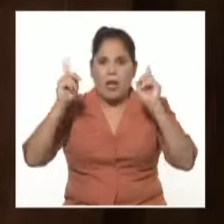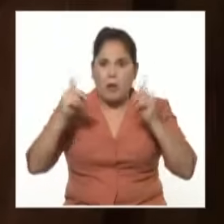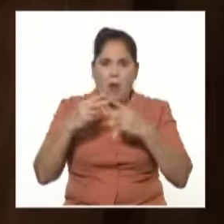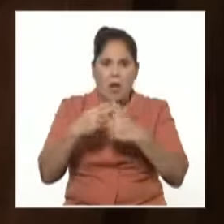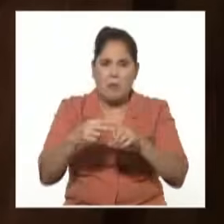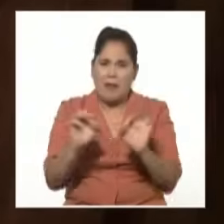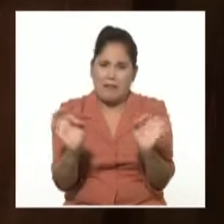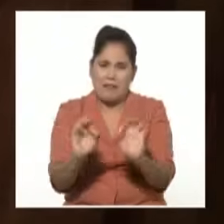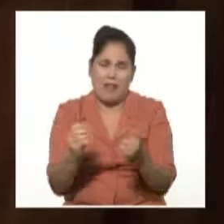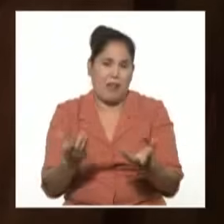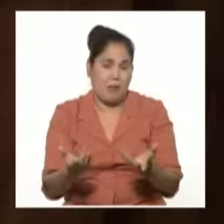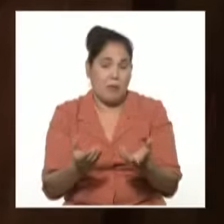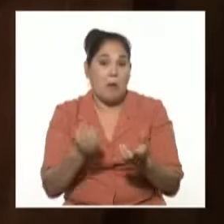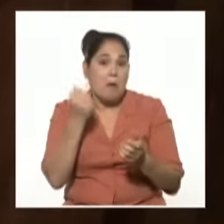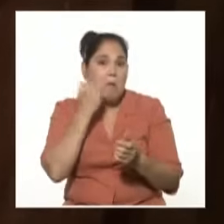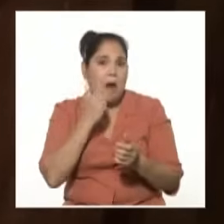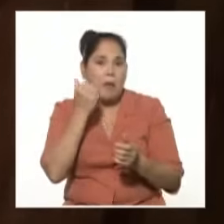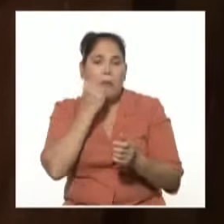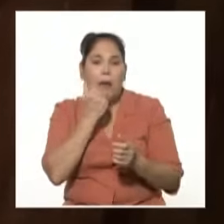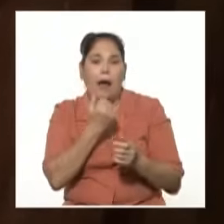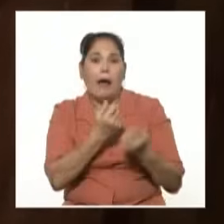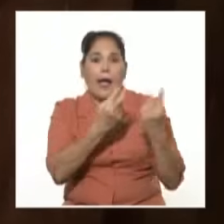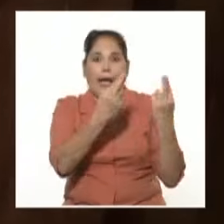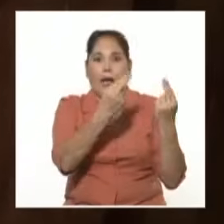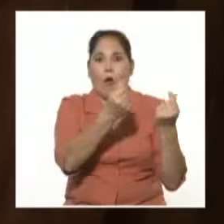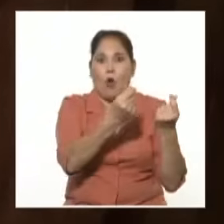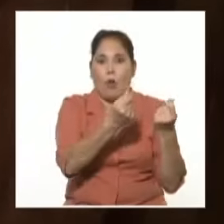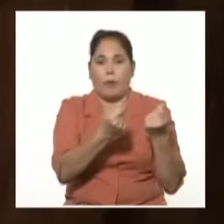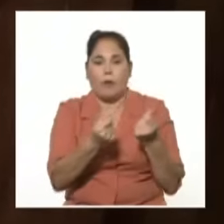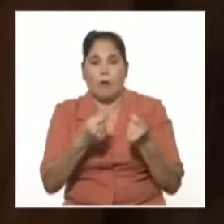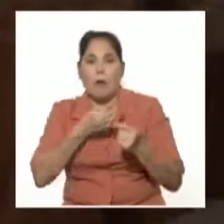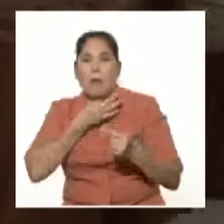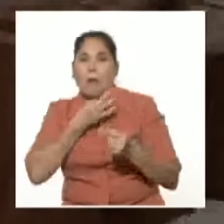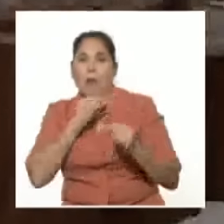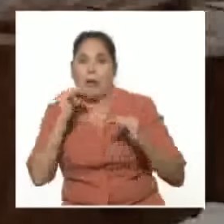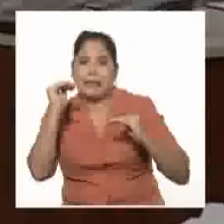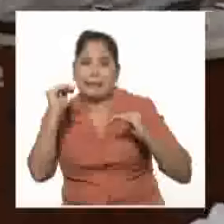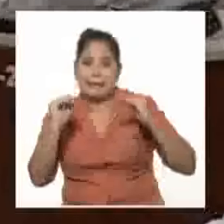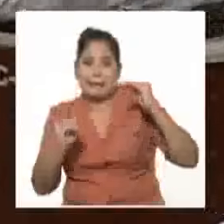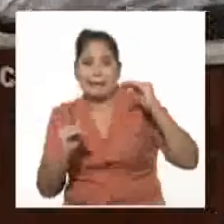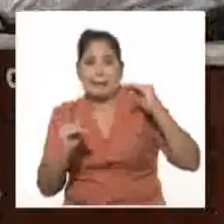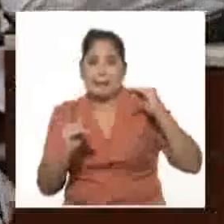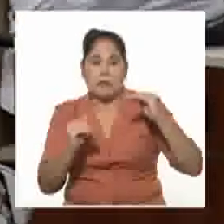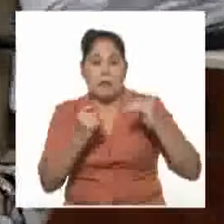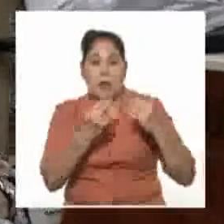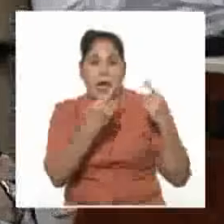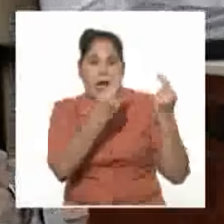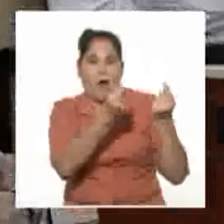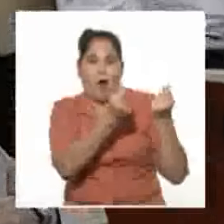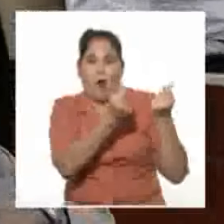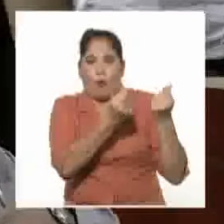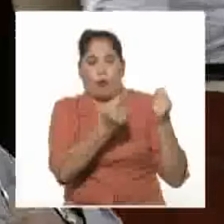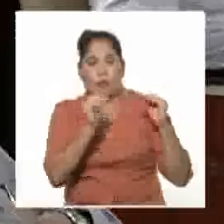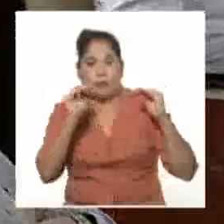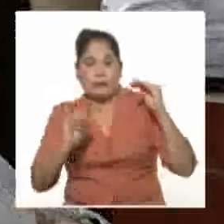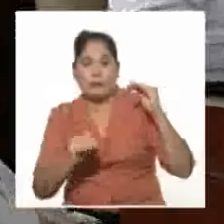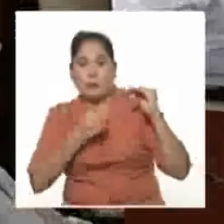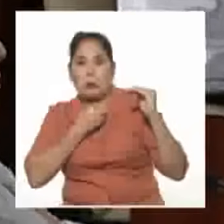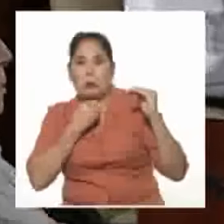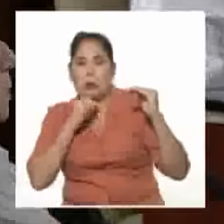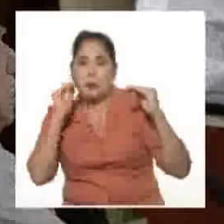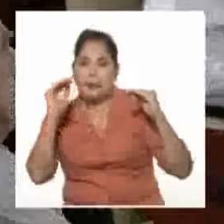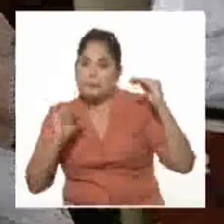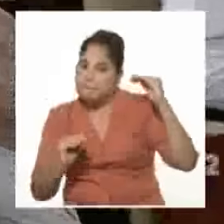nada y a la creciente desigualdad entre pequeños grupos poblacionales que parecen tener todos los problemas resueltos,